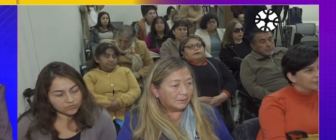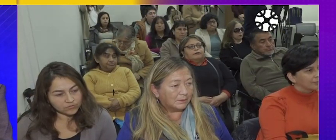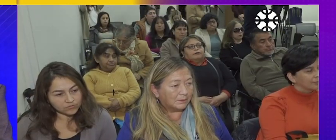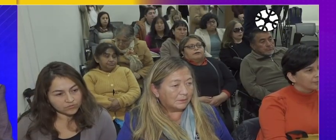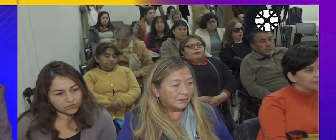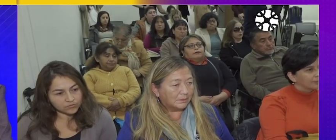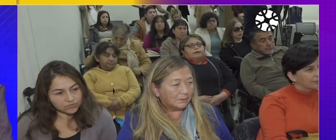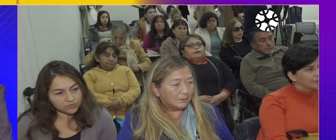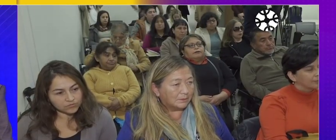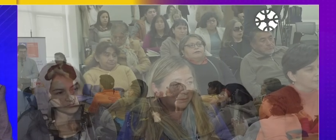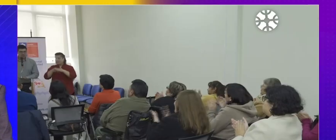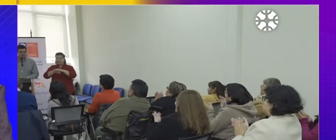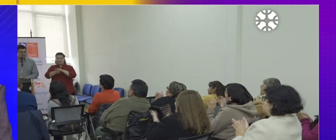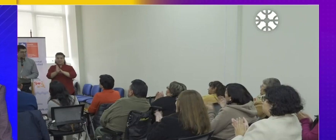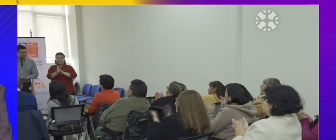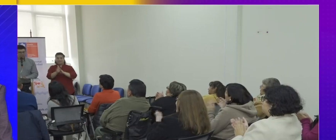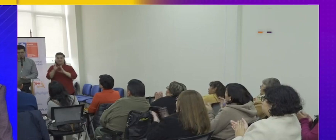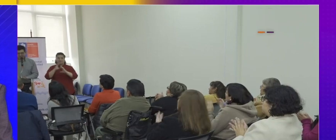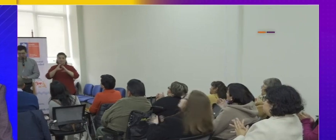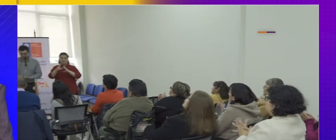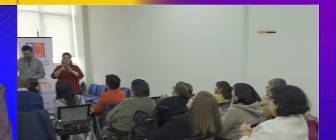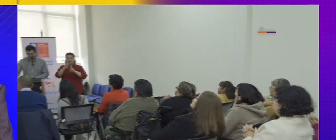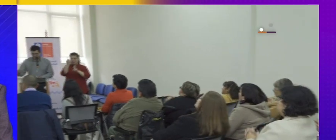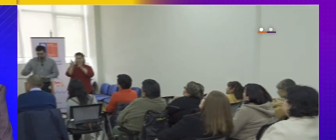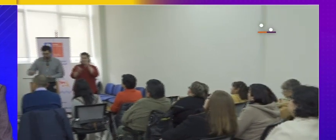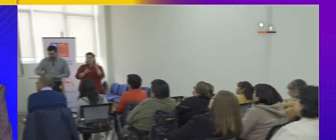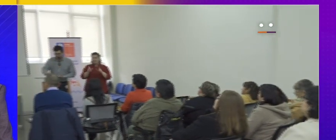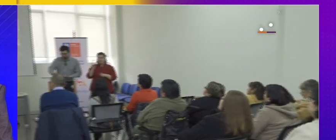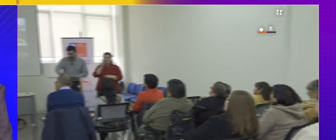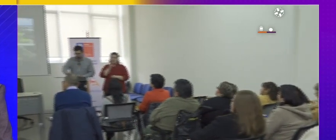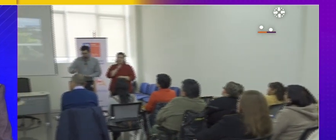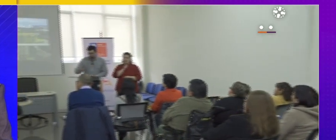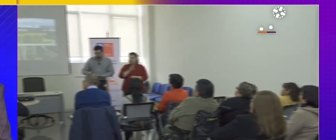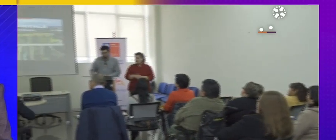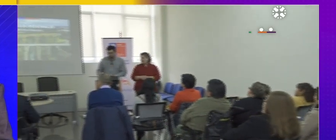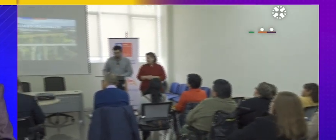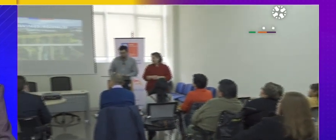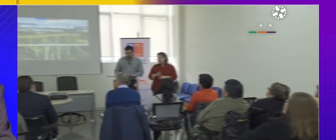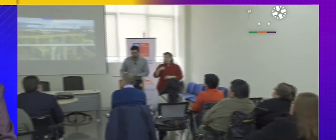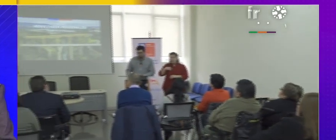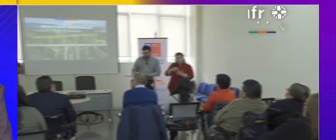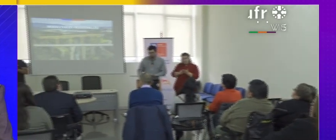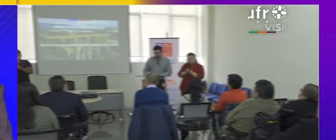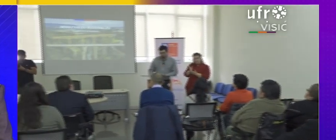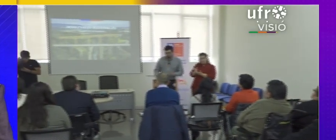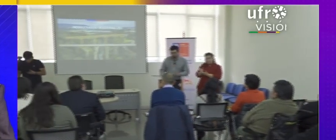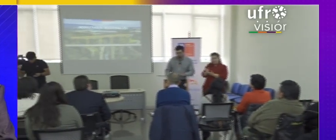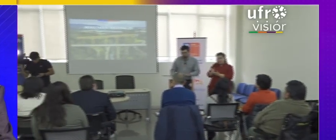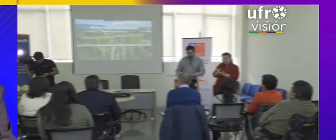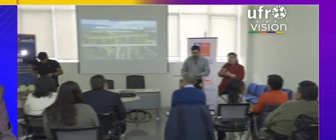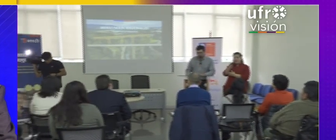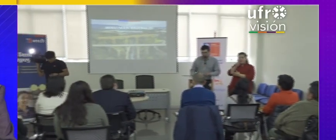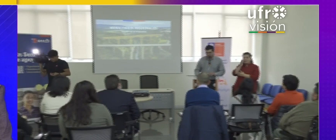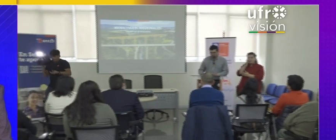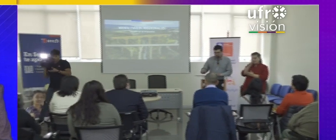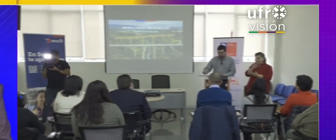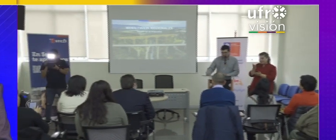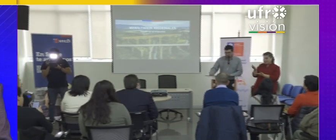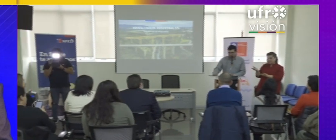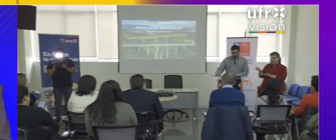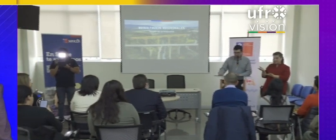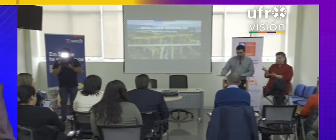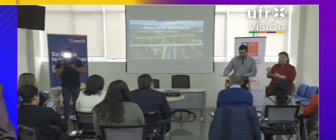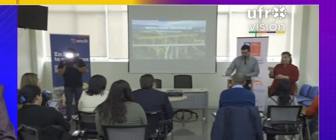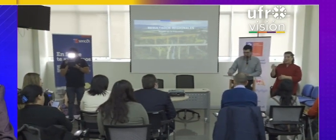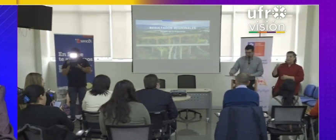en Situación de Discapacidad, que se recordó en todo el mundo, también hacer un alto en la labor diaria